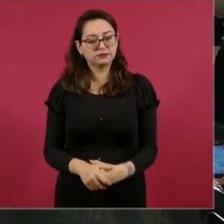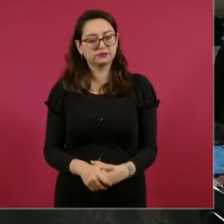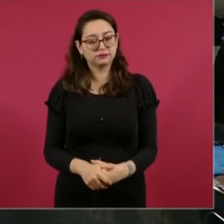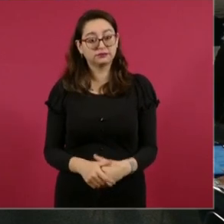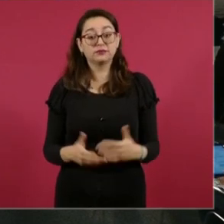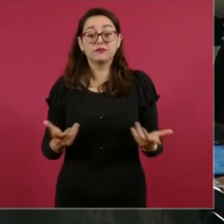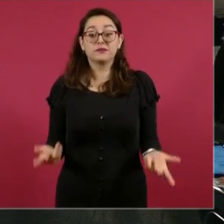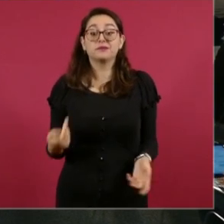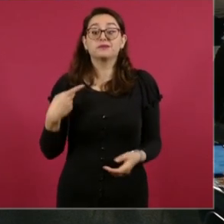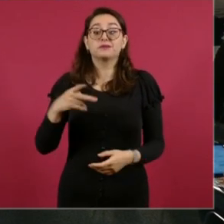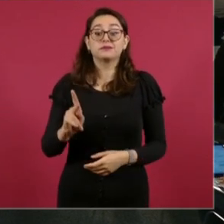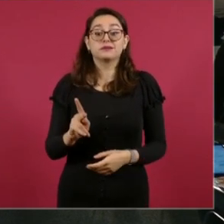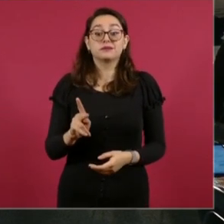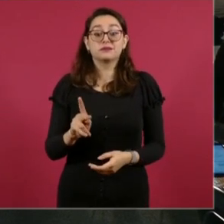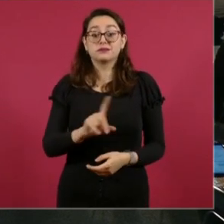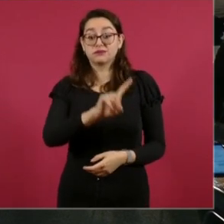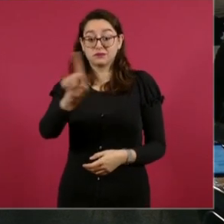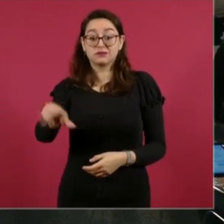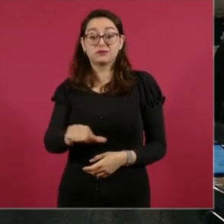otorgando los jueces,